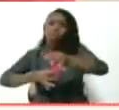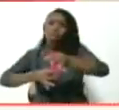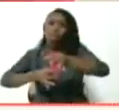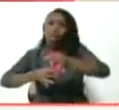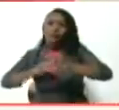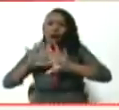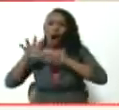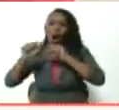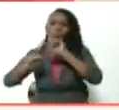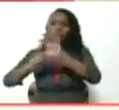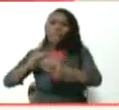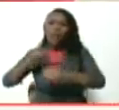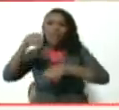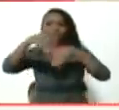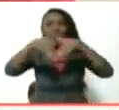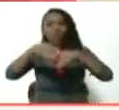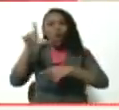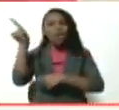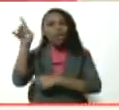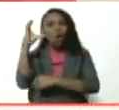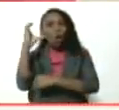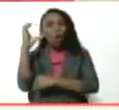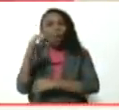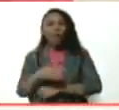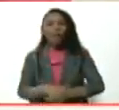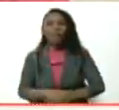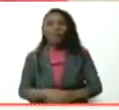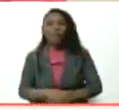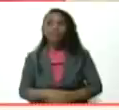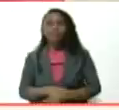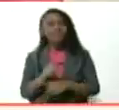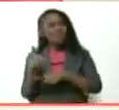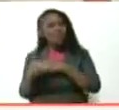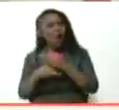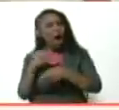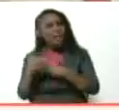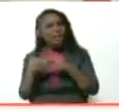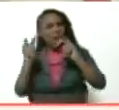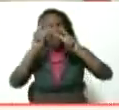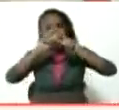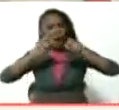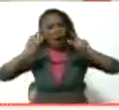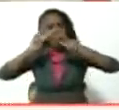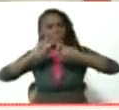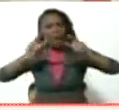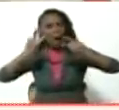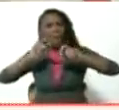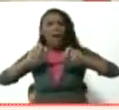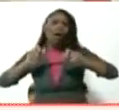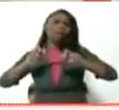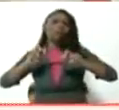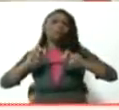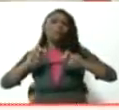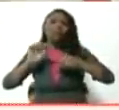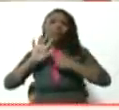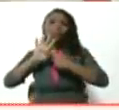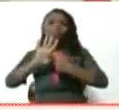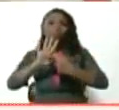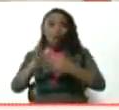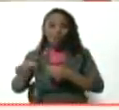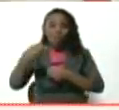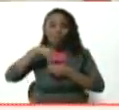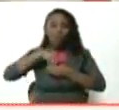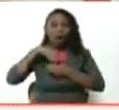la compra de votos en Colombia. Eso genera una investigación y salen a relucir internamente